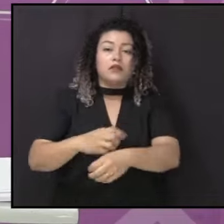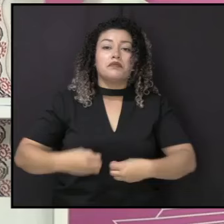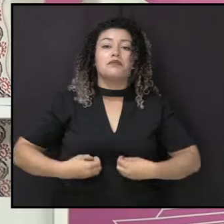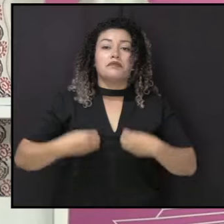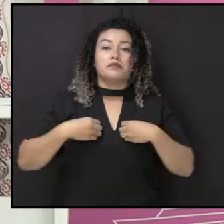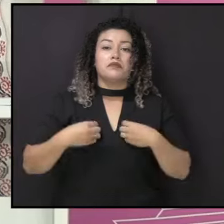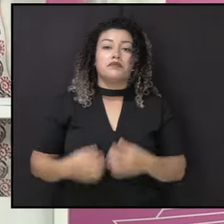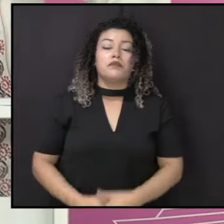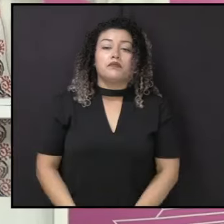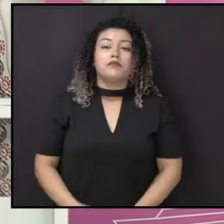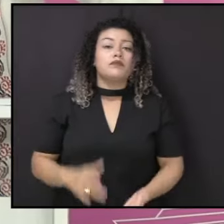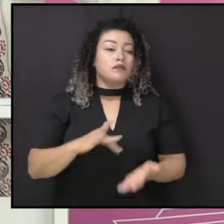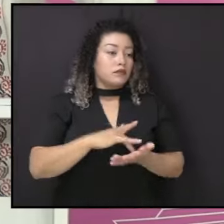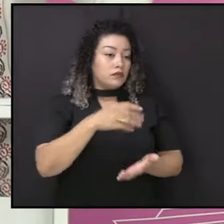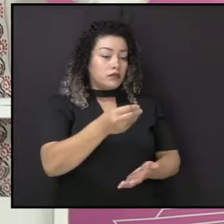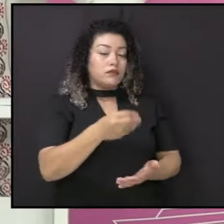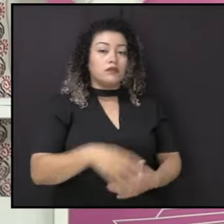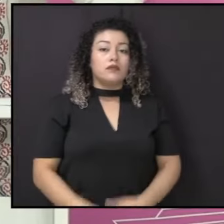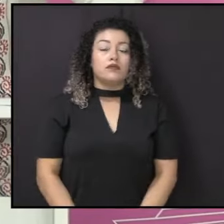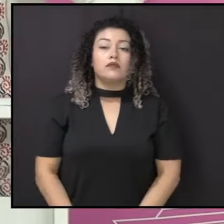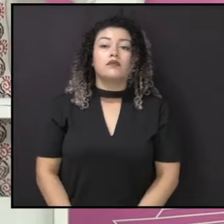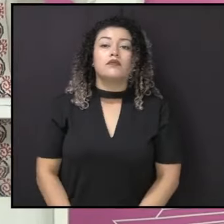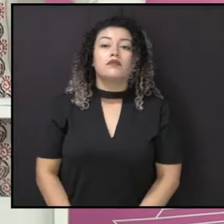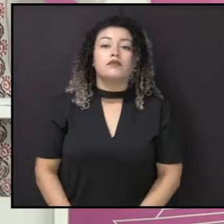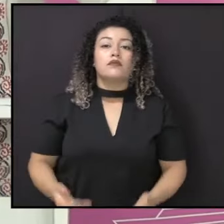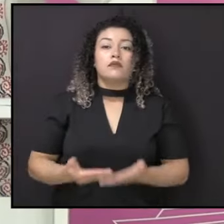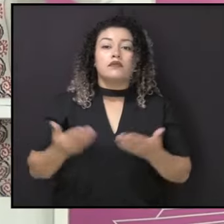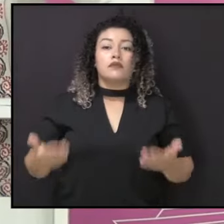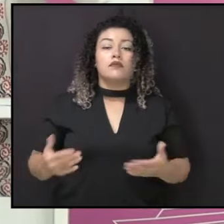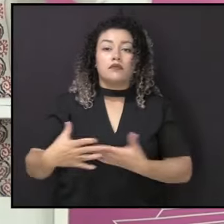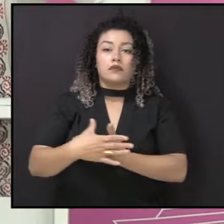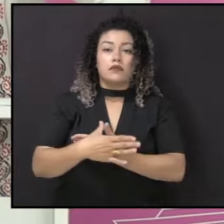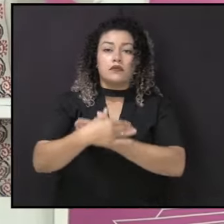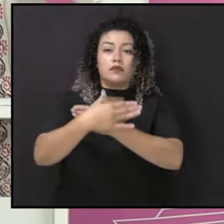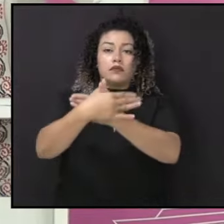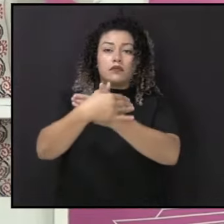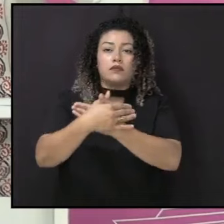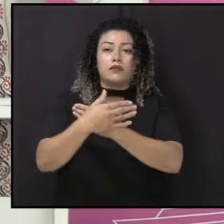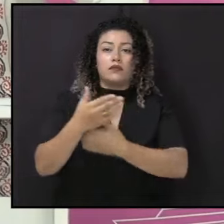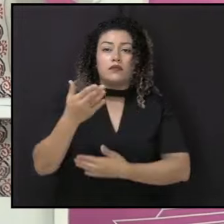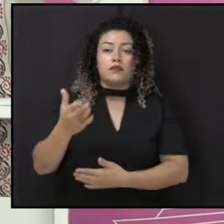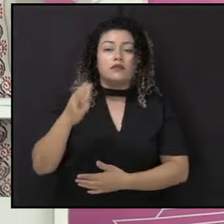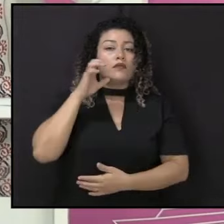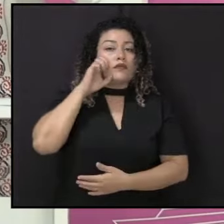Gracias, candidata. Le pregunto a la candidata de Movimiento Ciudadano, en los